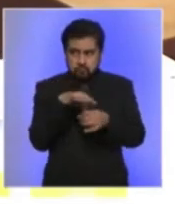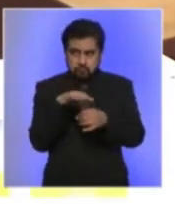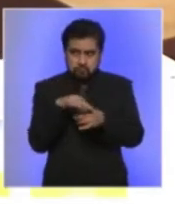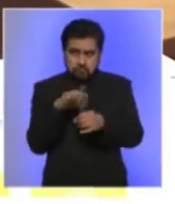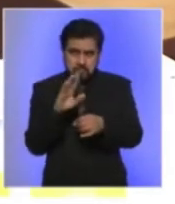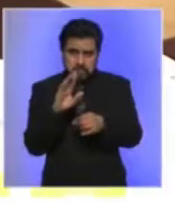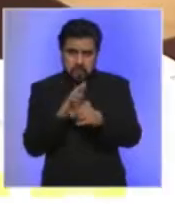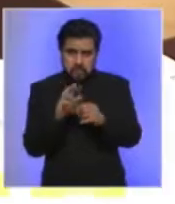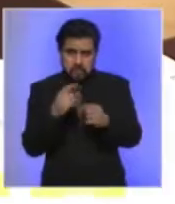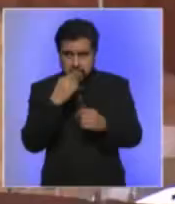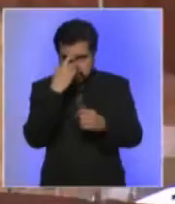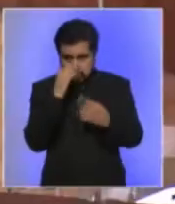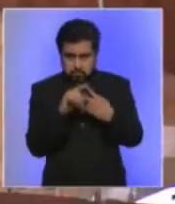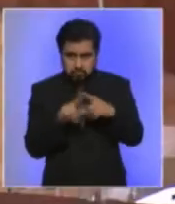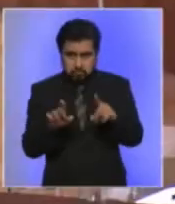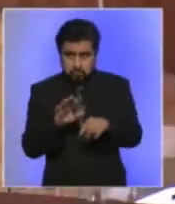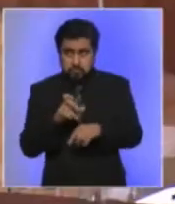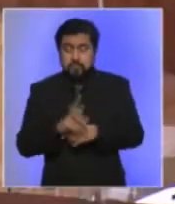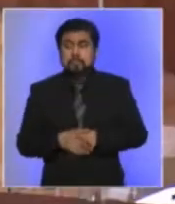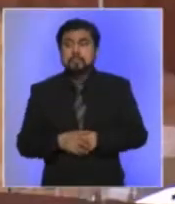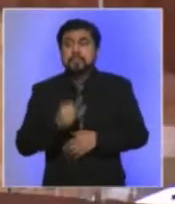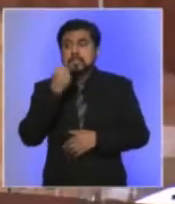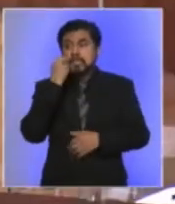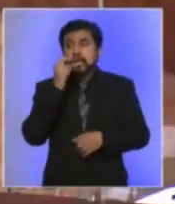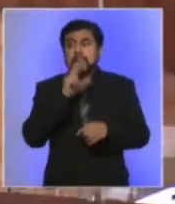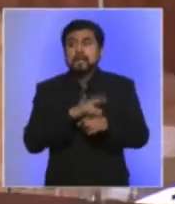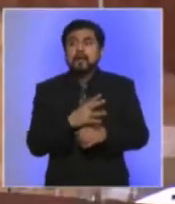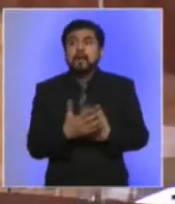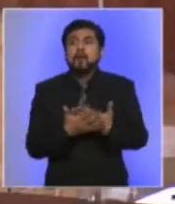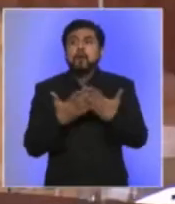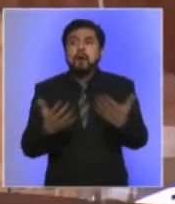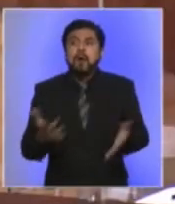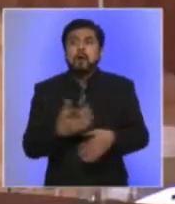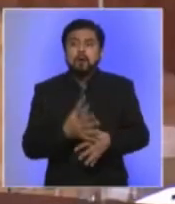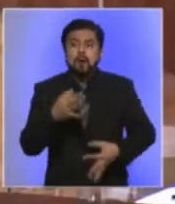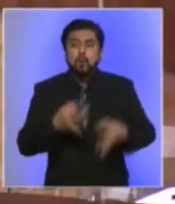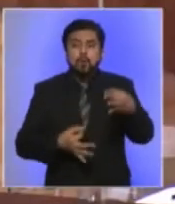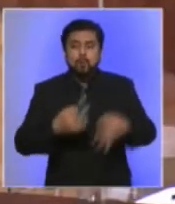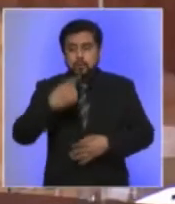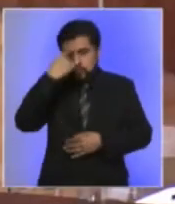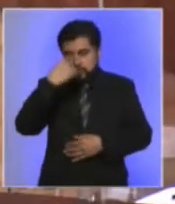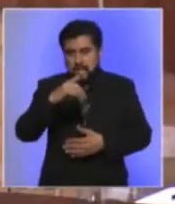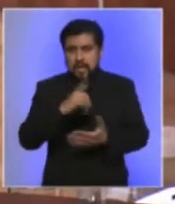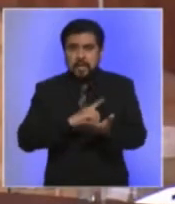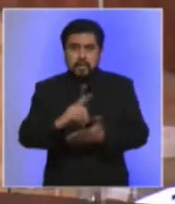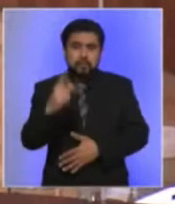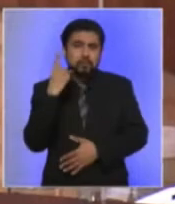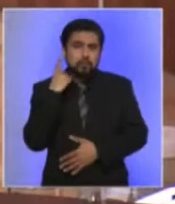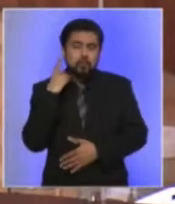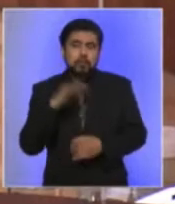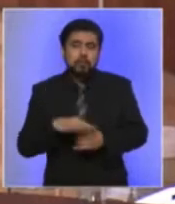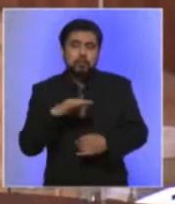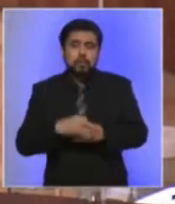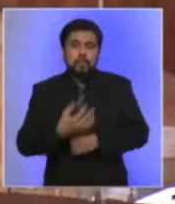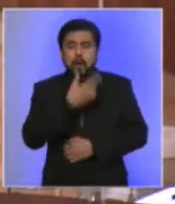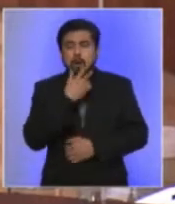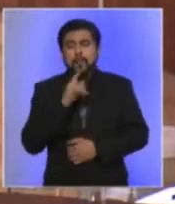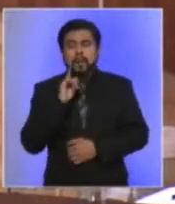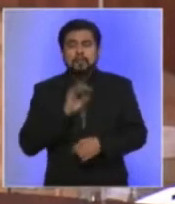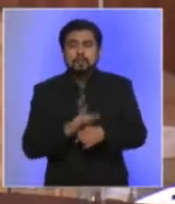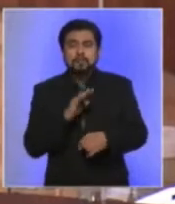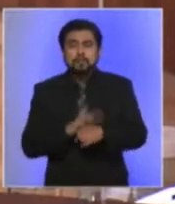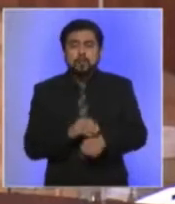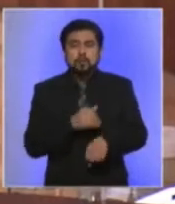concurrente Gracias secretario en consecuencia en el juicio para la protección de los Derechos políticos electorales de la